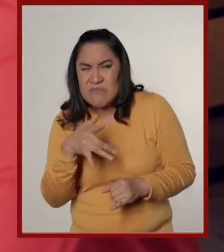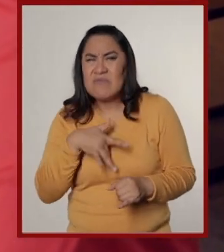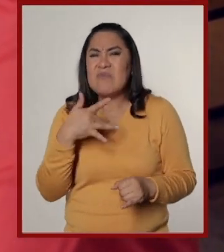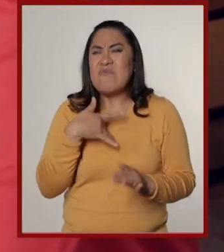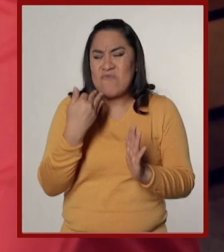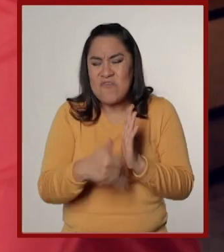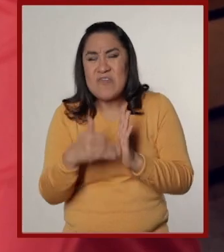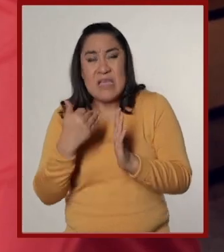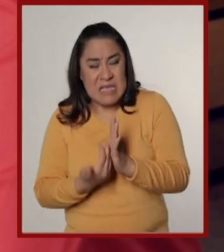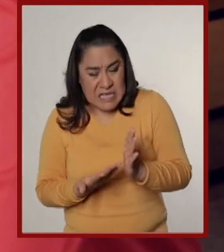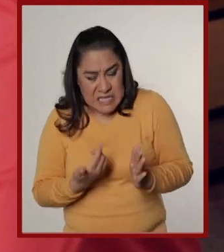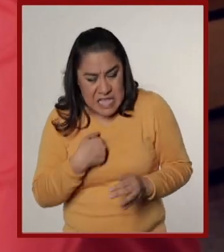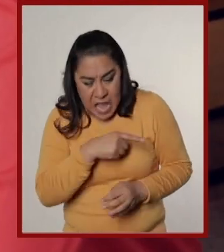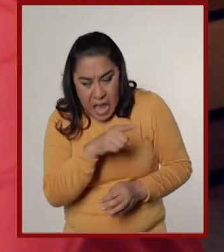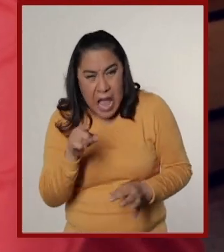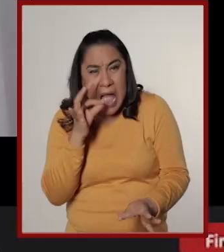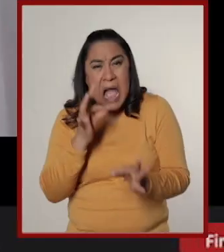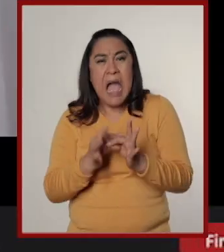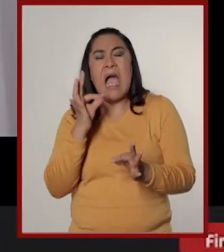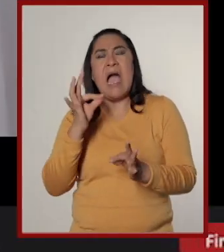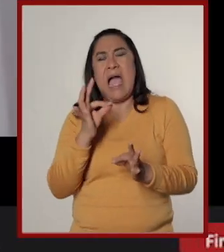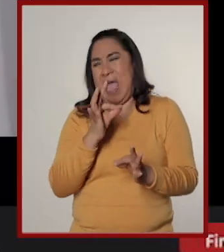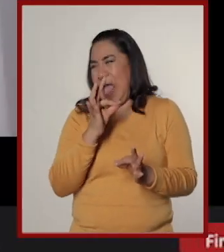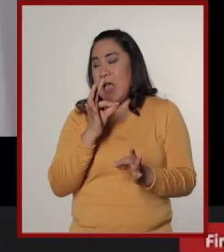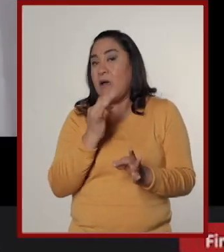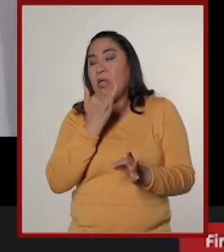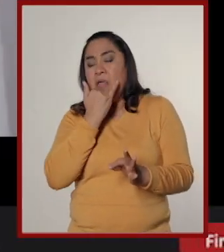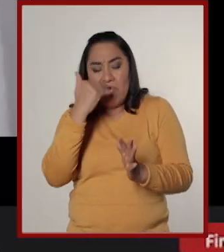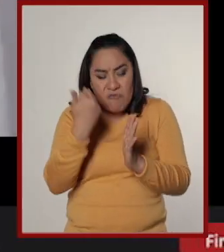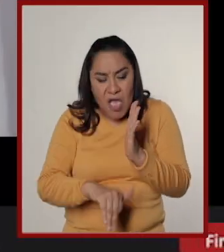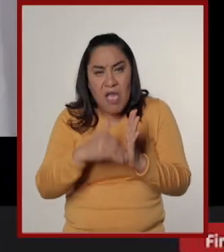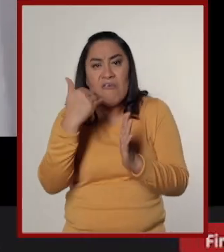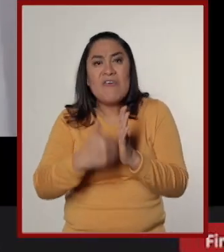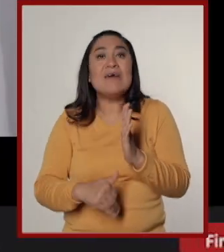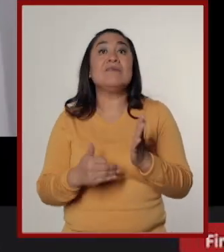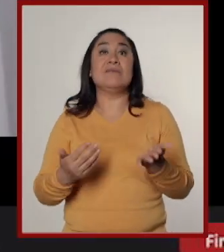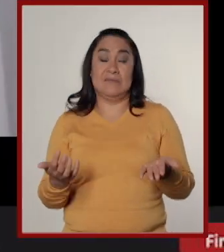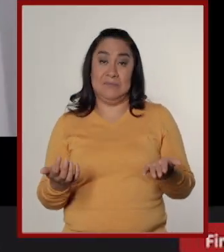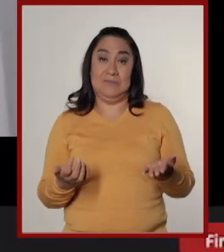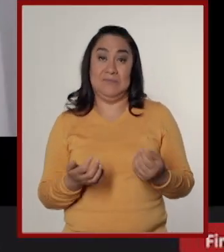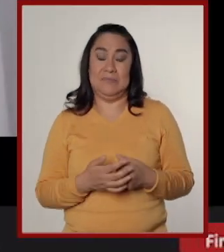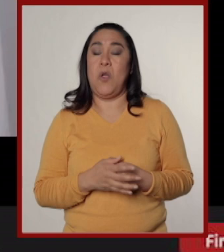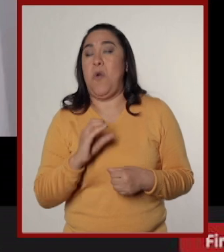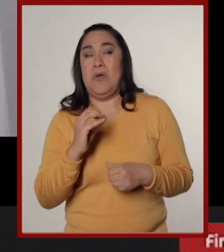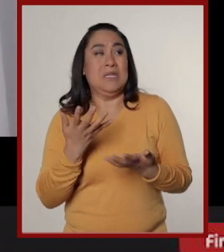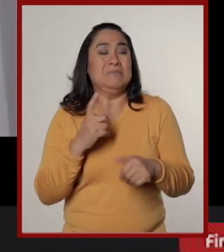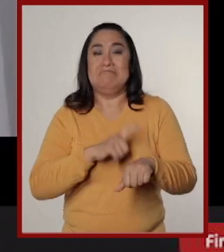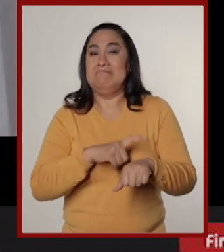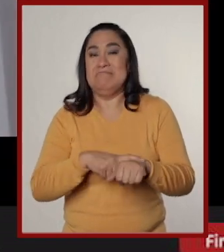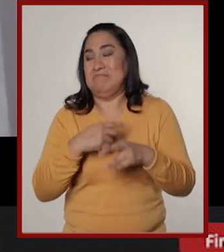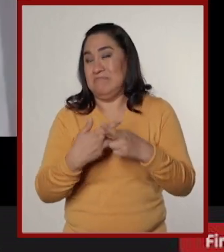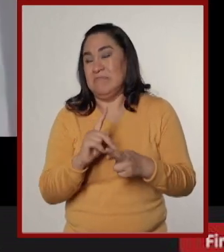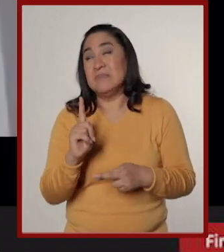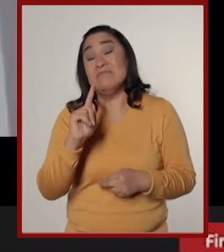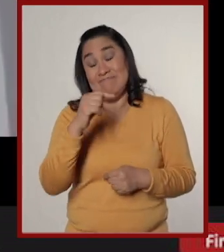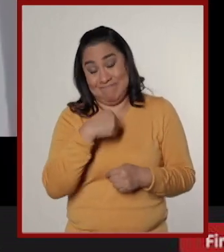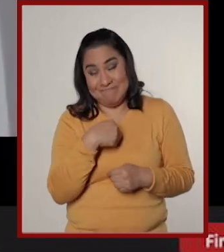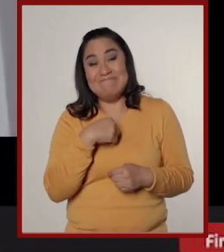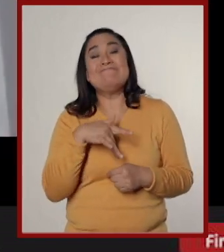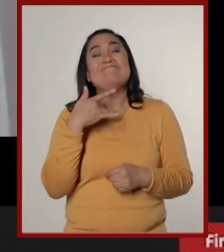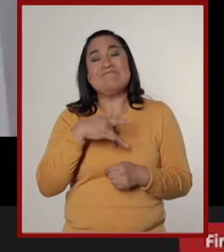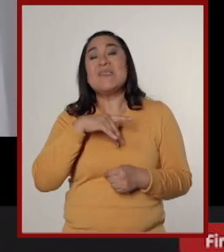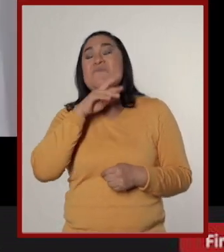superficialidad. Y esto va muy ligado con la parte de la capacidad de concentrarte. Los muchachos de ahora aguantan 10,